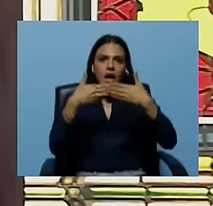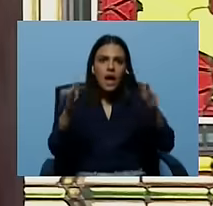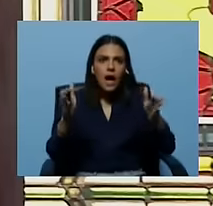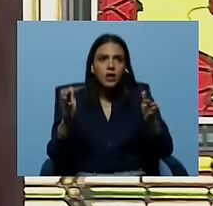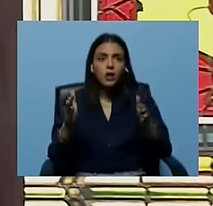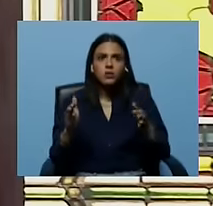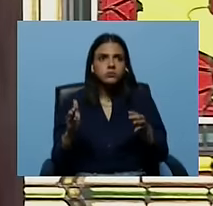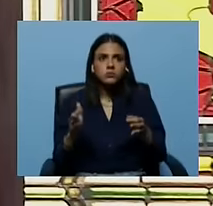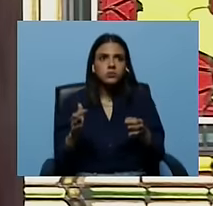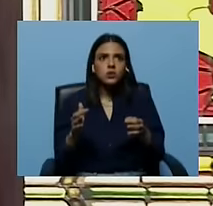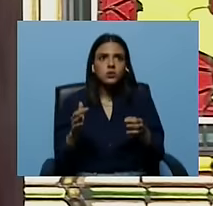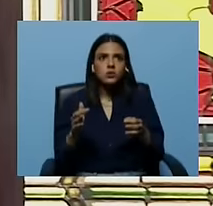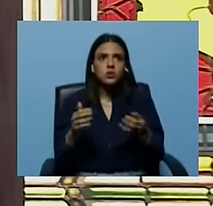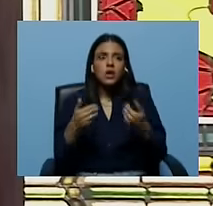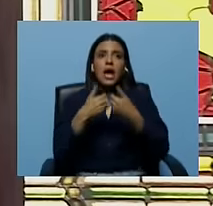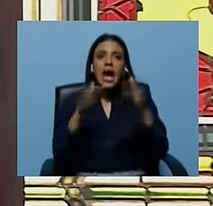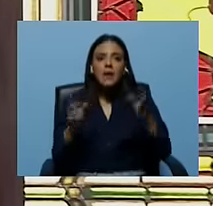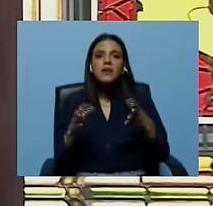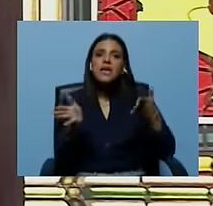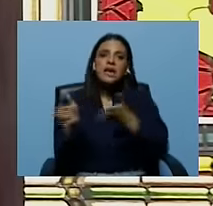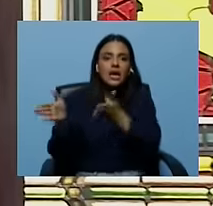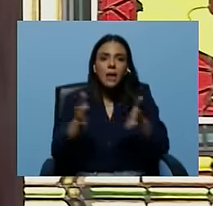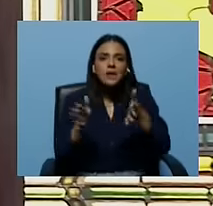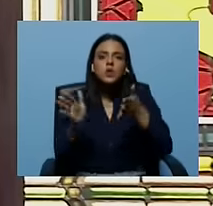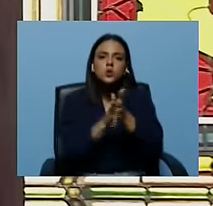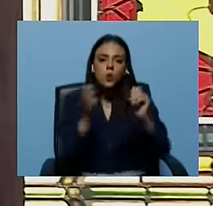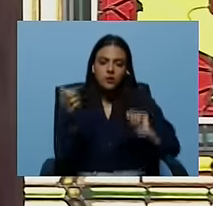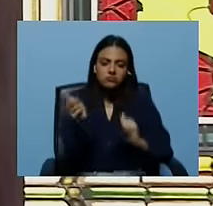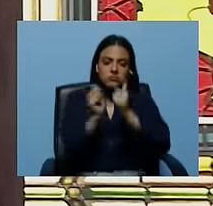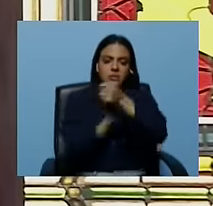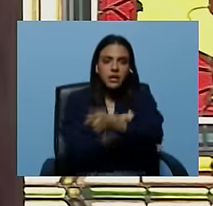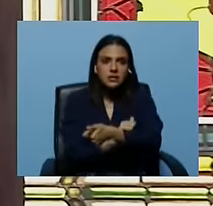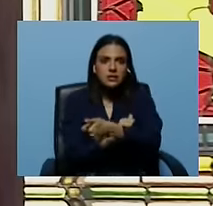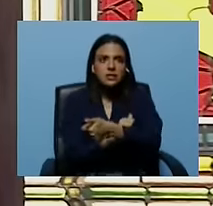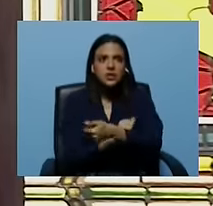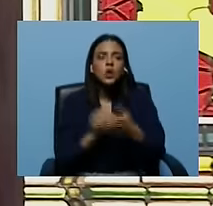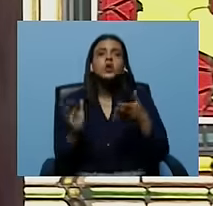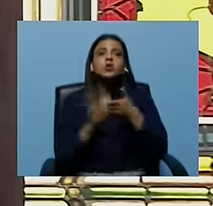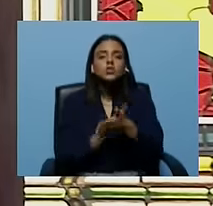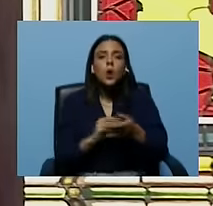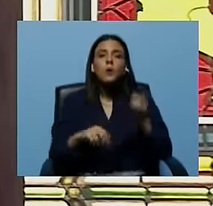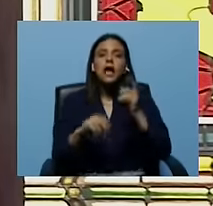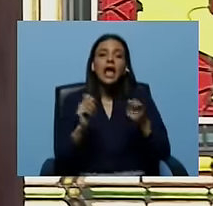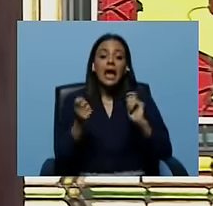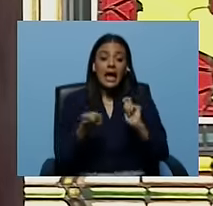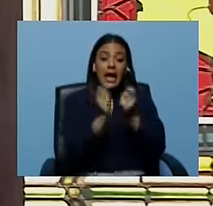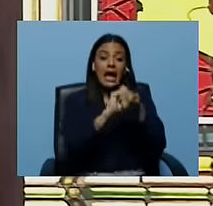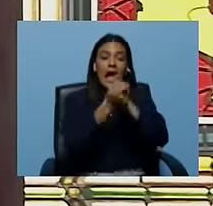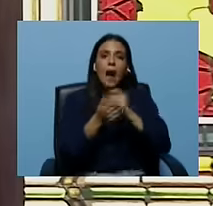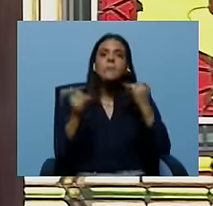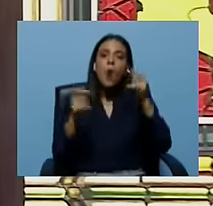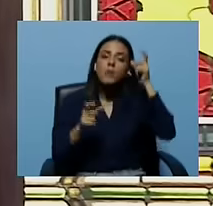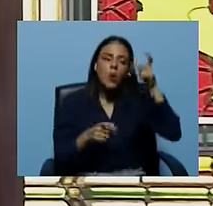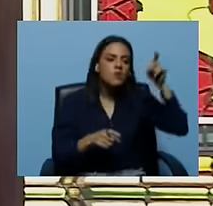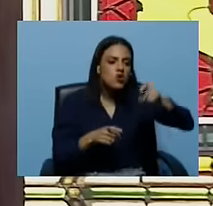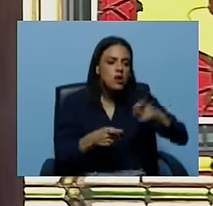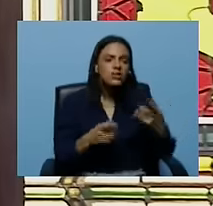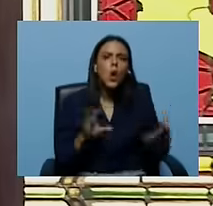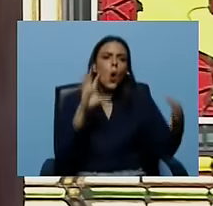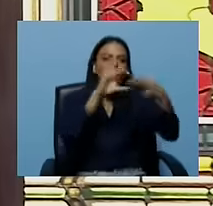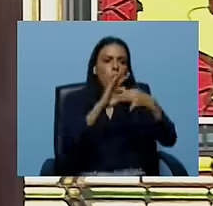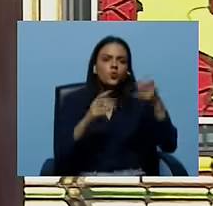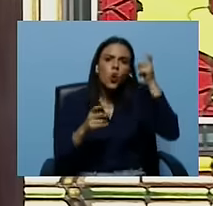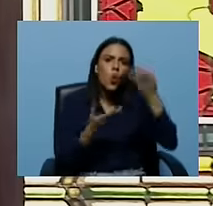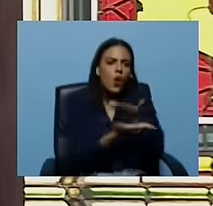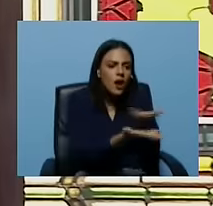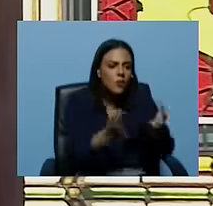de la nueva época de transición, acelerar y profundizar los cambios que el pueblo necesita junto al pueblo, solo junto al